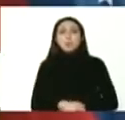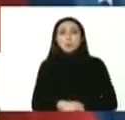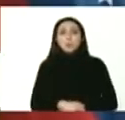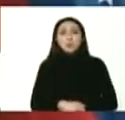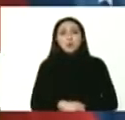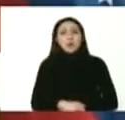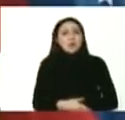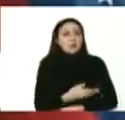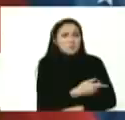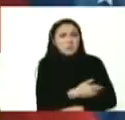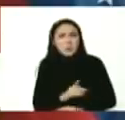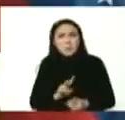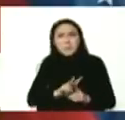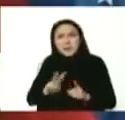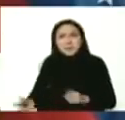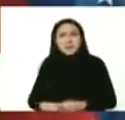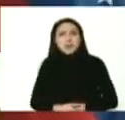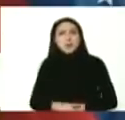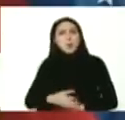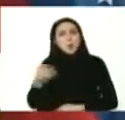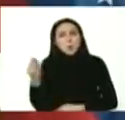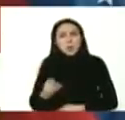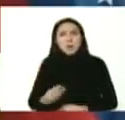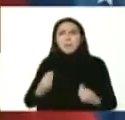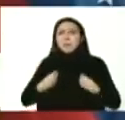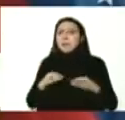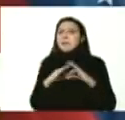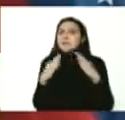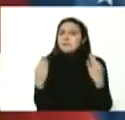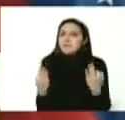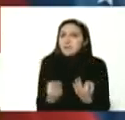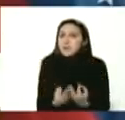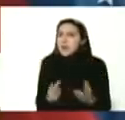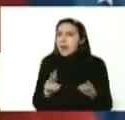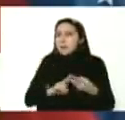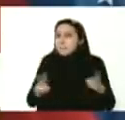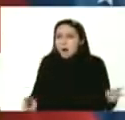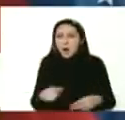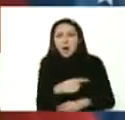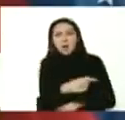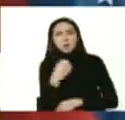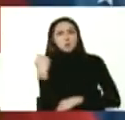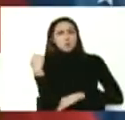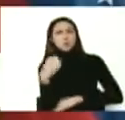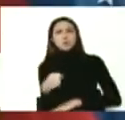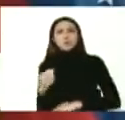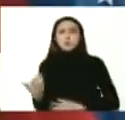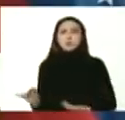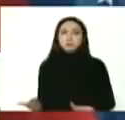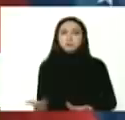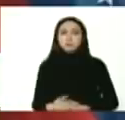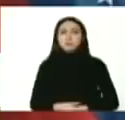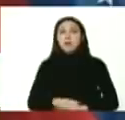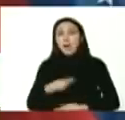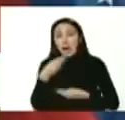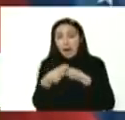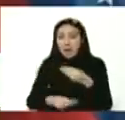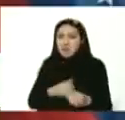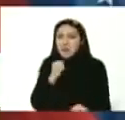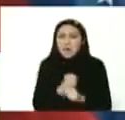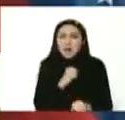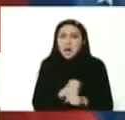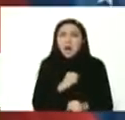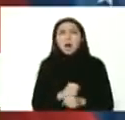vecino, de vivir siempre en familia, en paz, tratar de hacer del trabajo